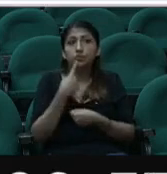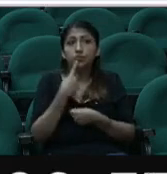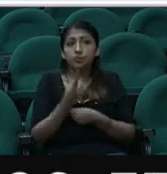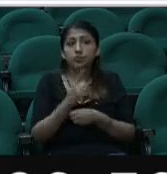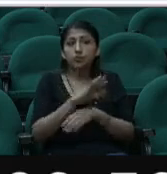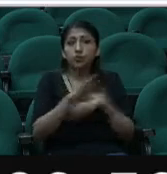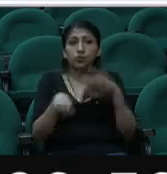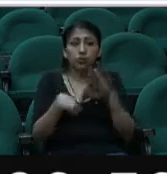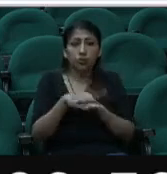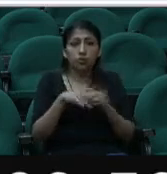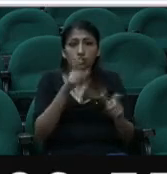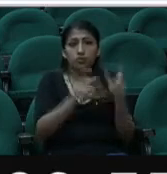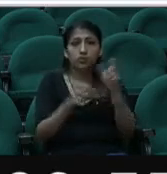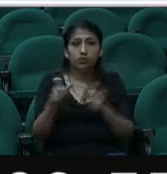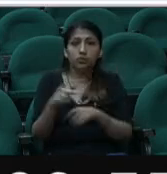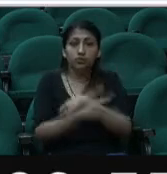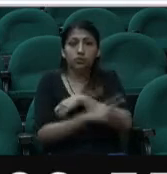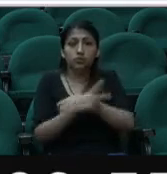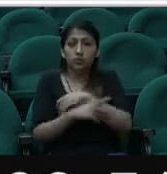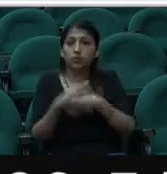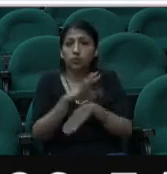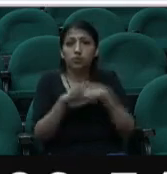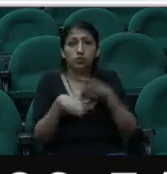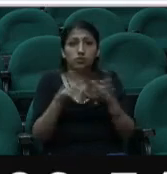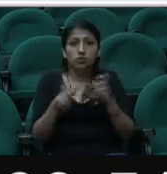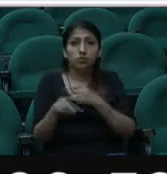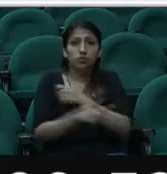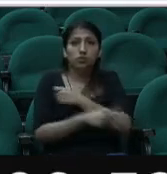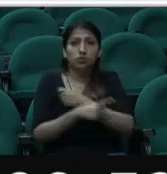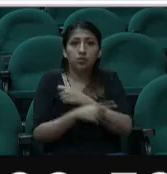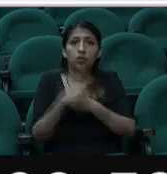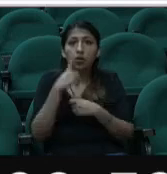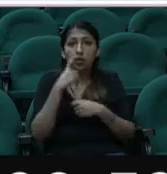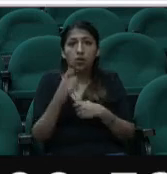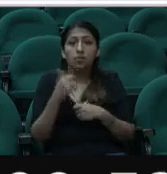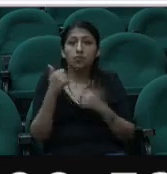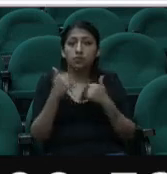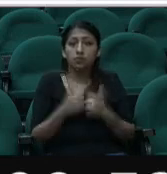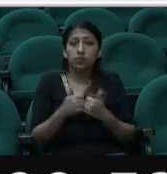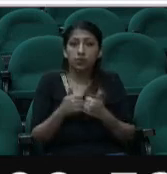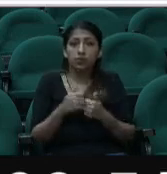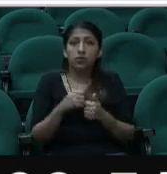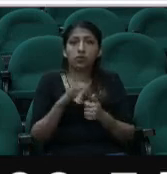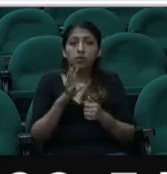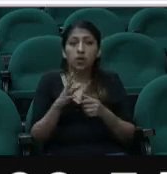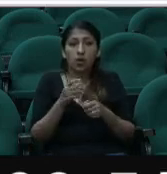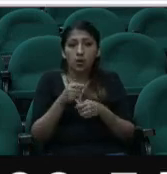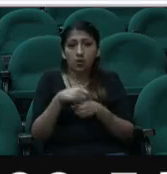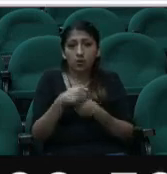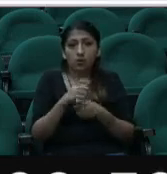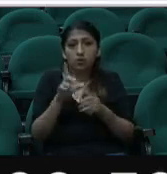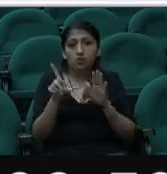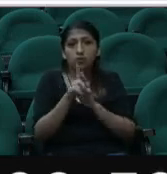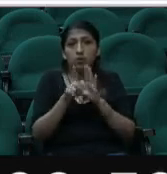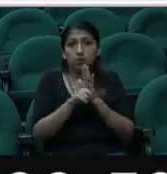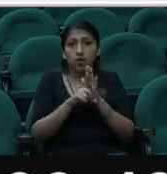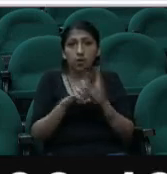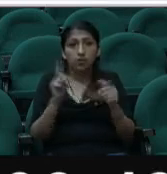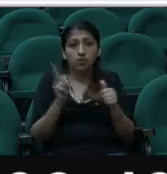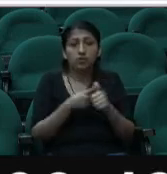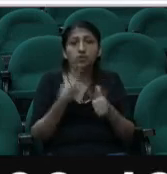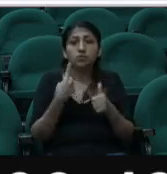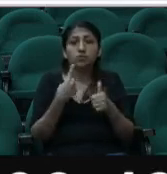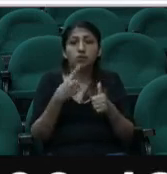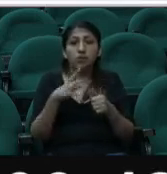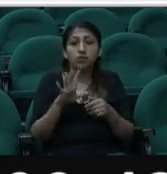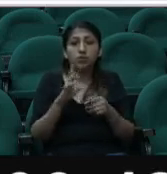todos los ciudadanos de pastaza y yo considero que todos los llegados de pastaza somos hombres de bien y estamos ajustados a la legalidad principalmente